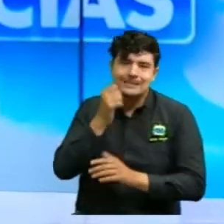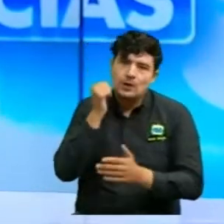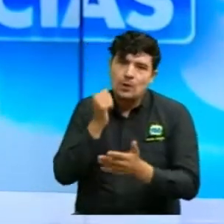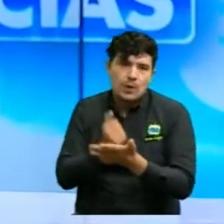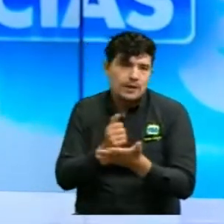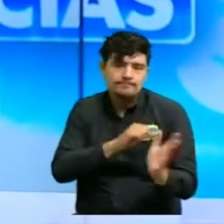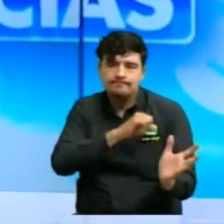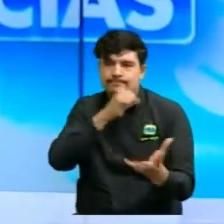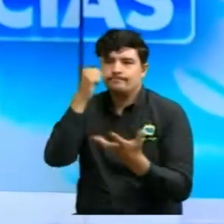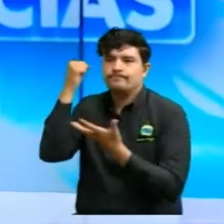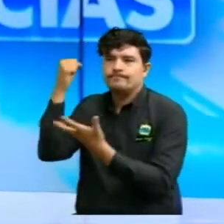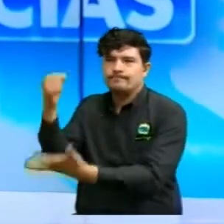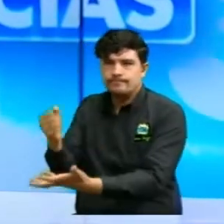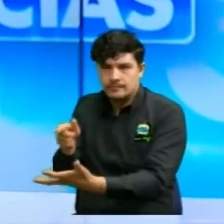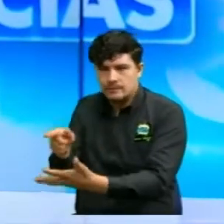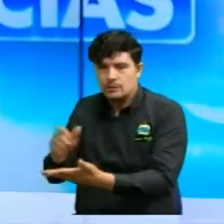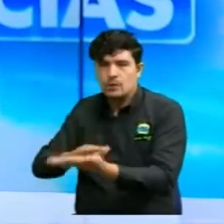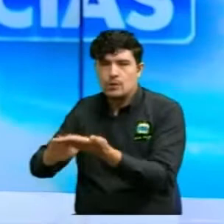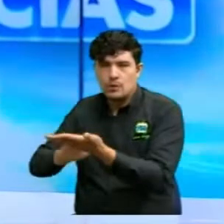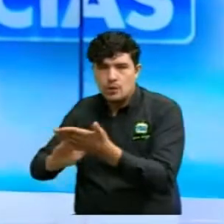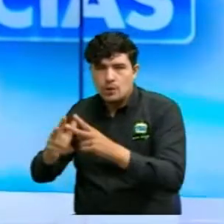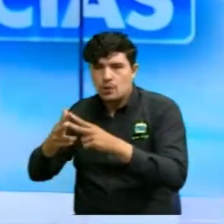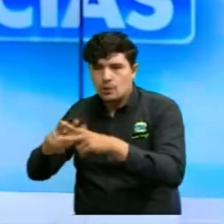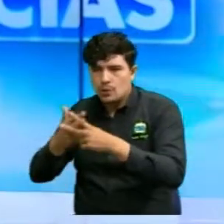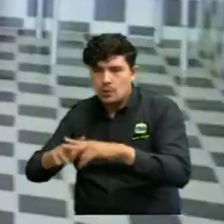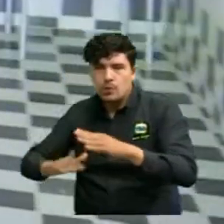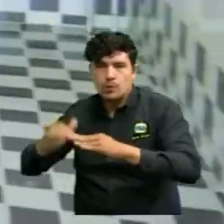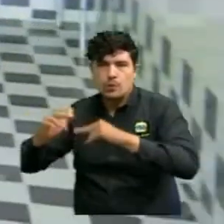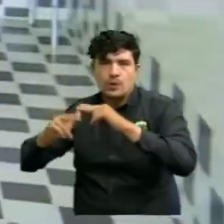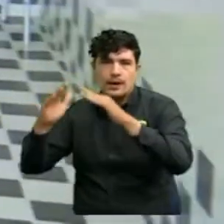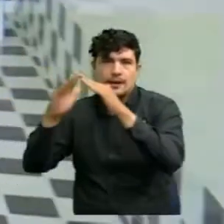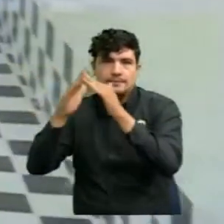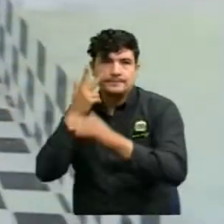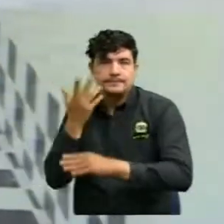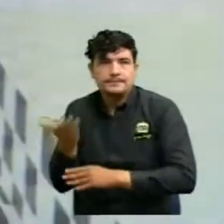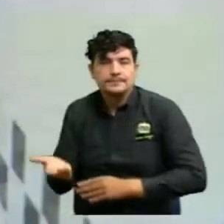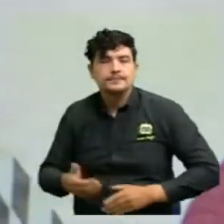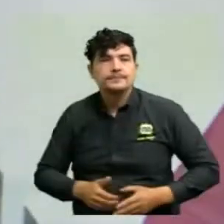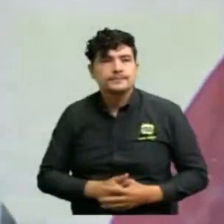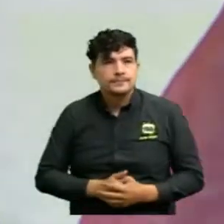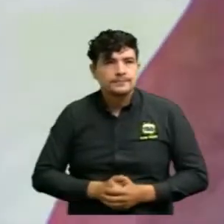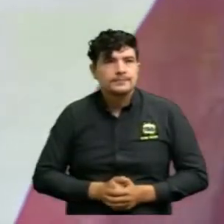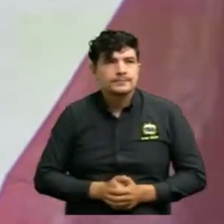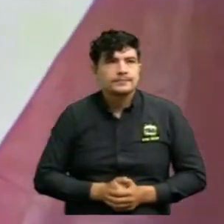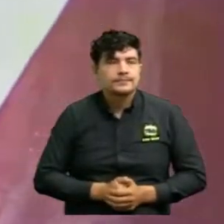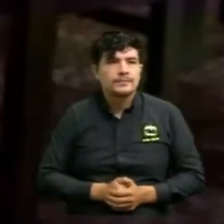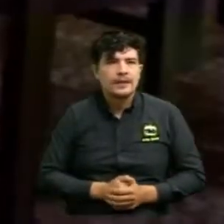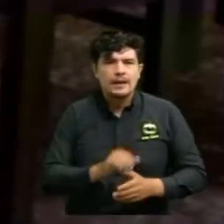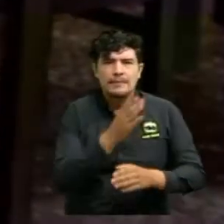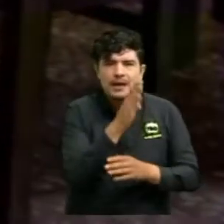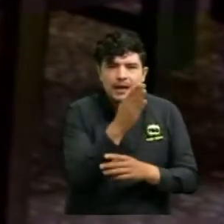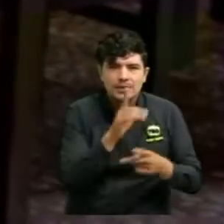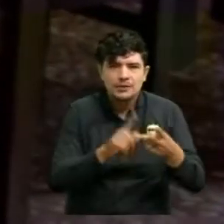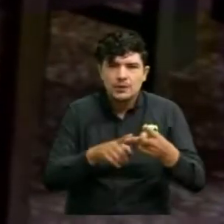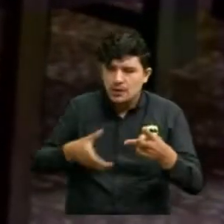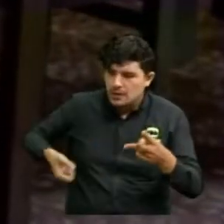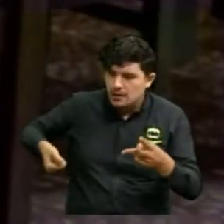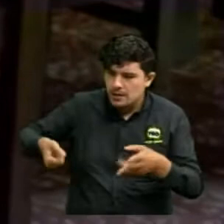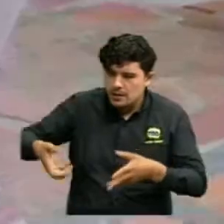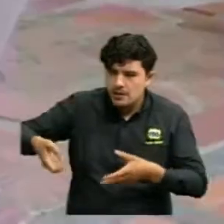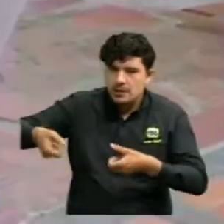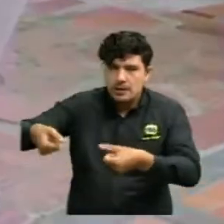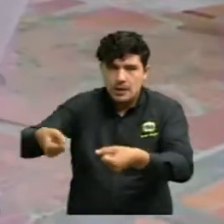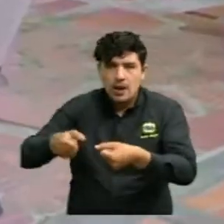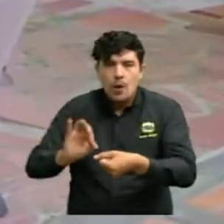22 adultos en condición de vulnerabilidad pasamanos baterías sanitarias y un nuevo comedor son los